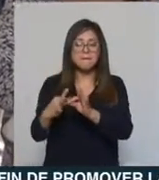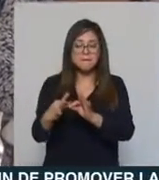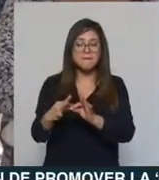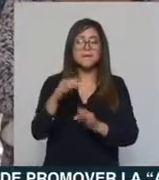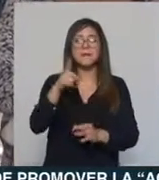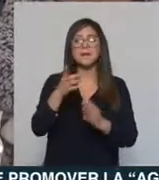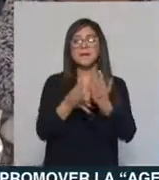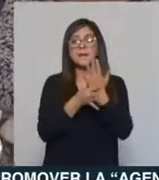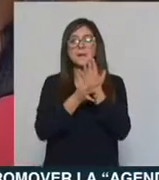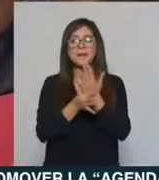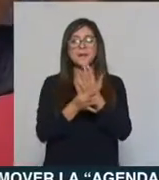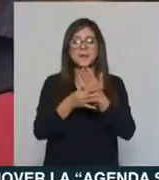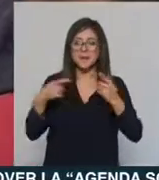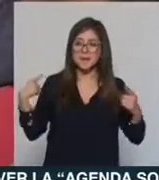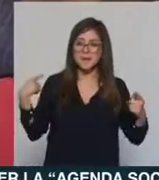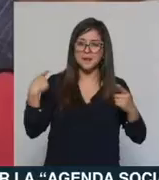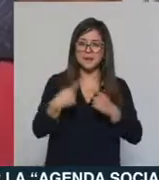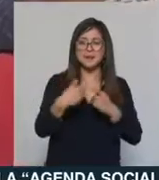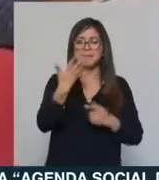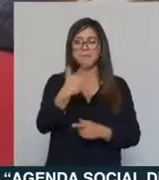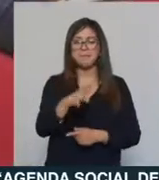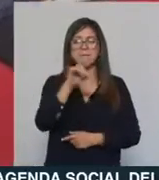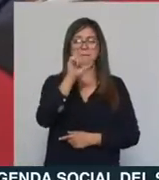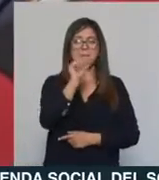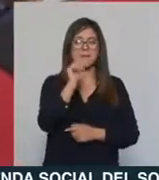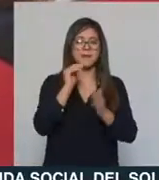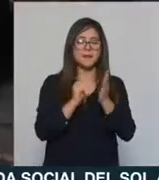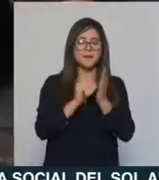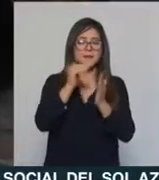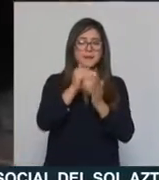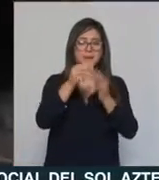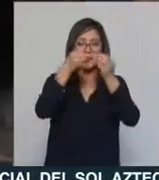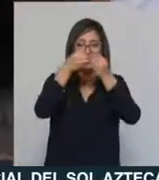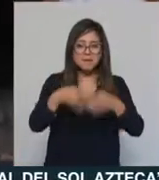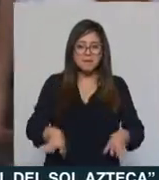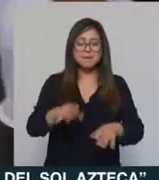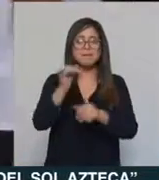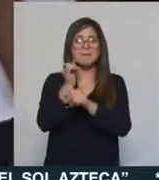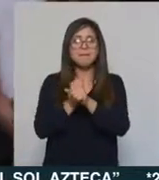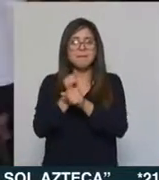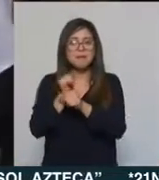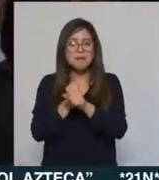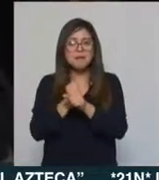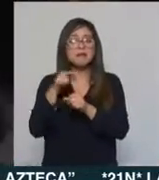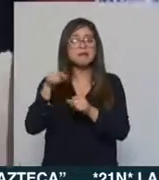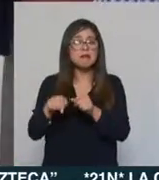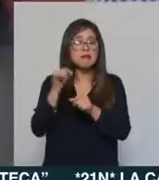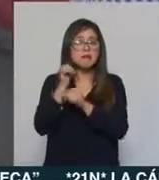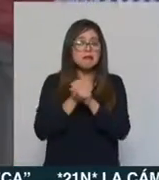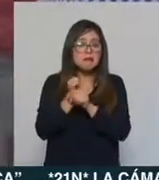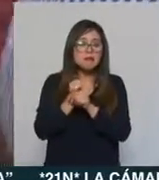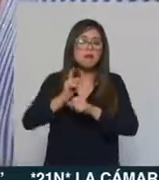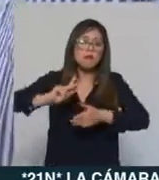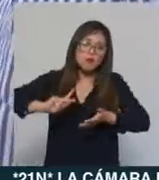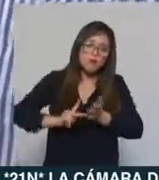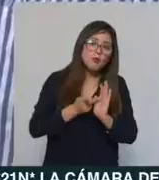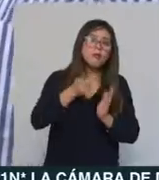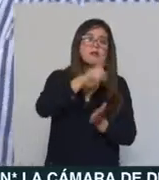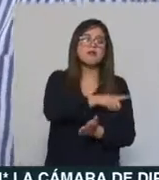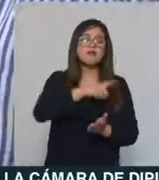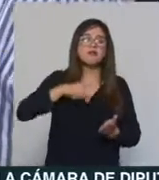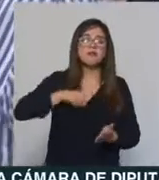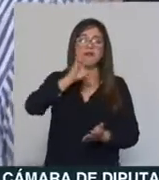Se estima que a la fecha se han perdido 20 millones de pesos en investigaciones, las cuales se tendrán que reprogramar